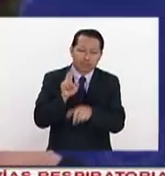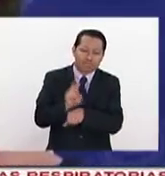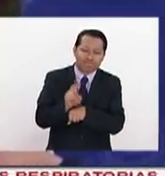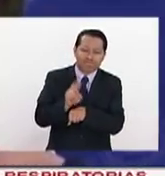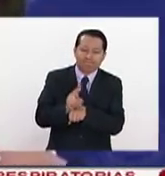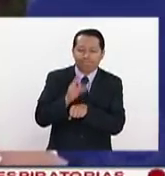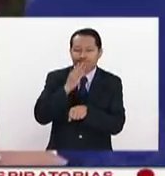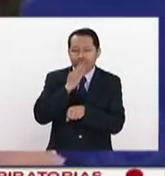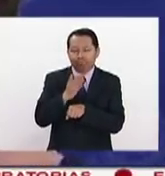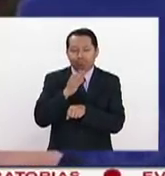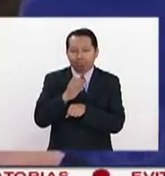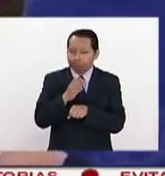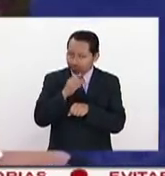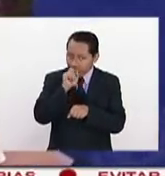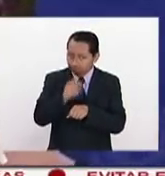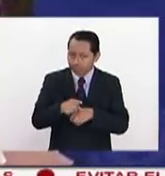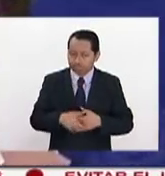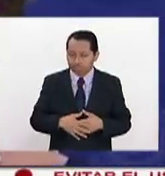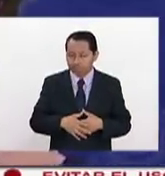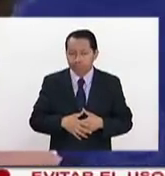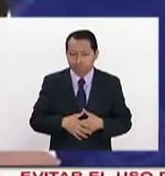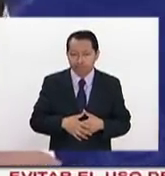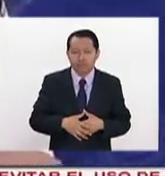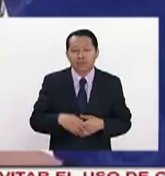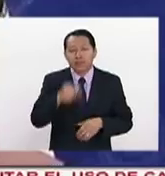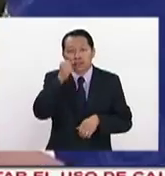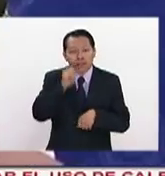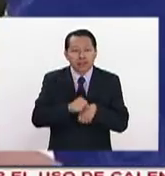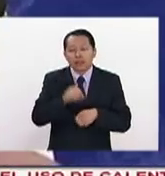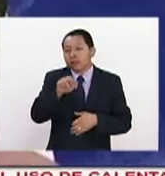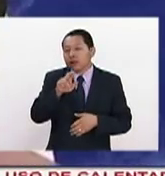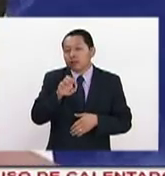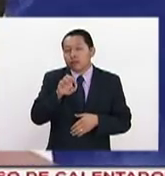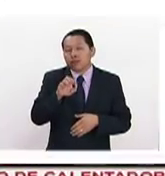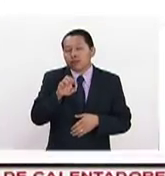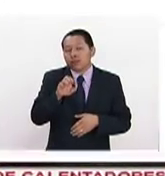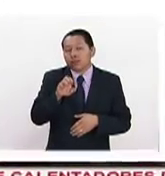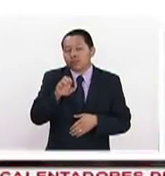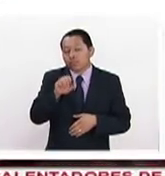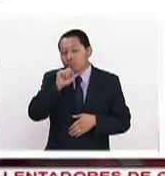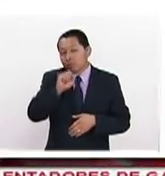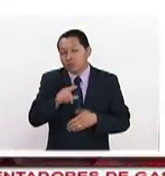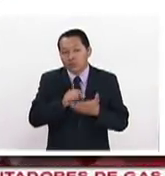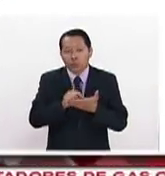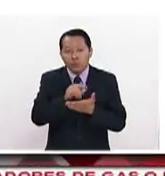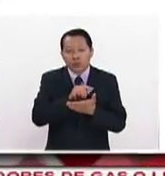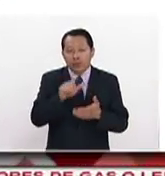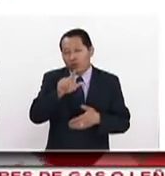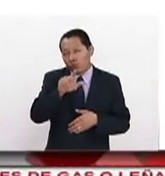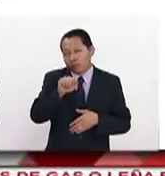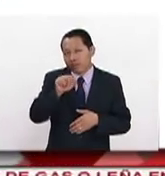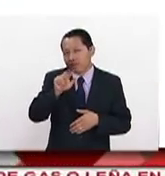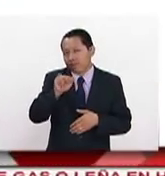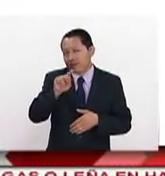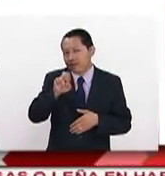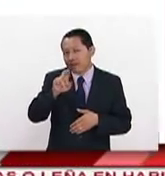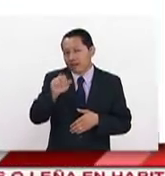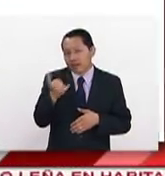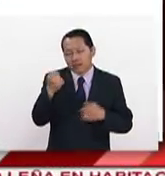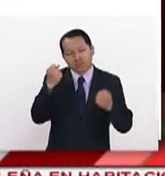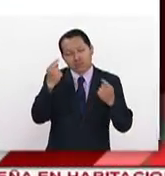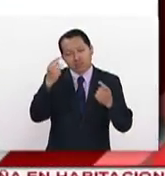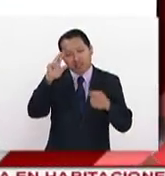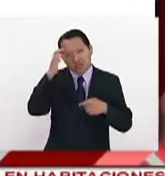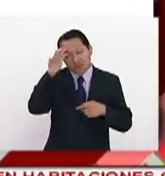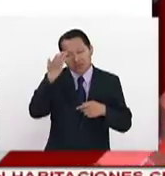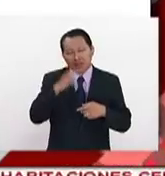de que esa misión continúe. El secretario de Relaciones Exteriores también vía Twitter, Luis Videgaray, reconoció el trabajo de la